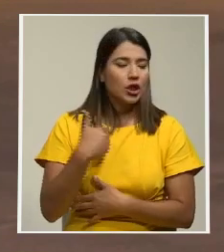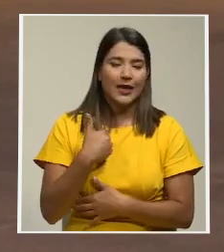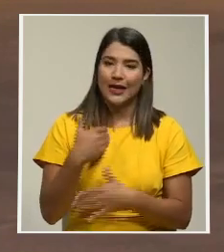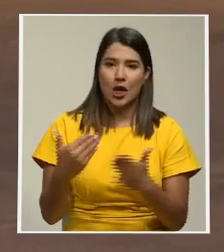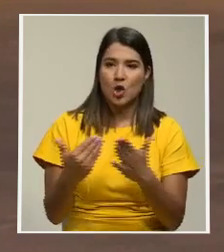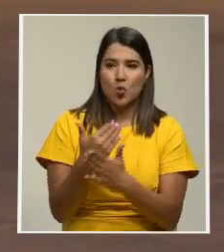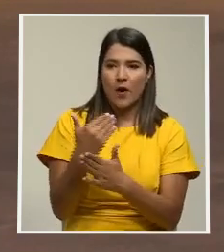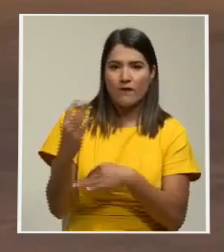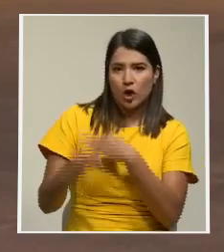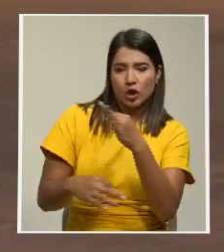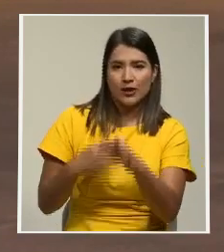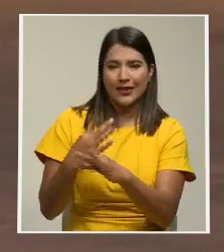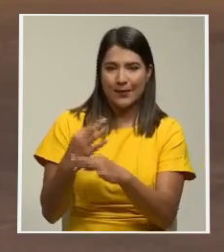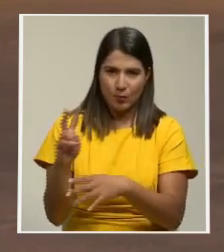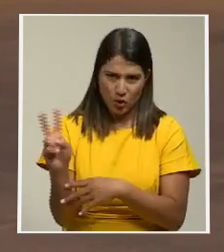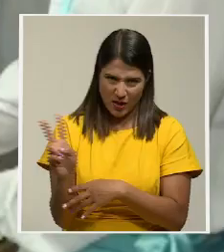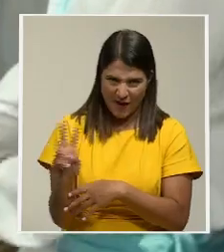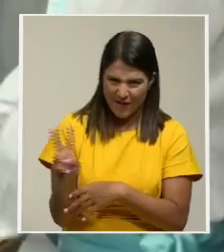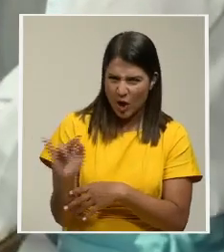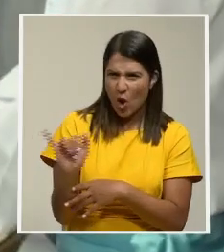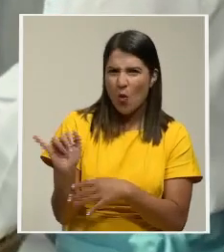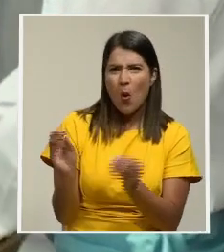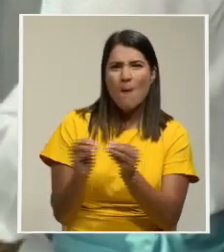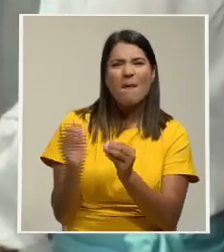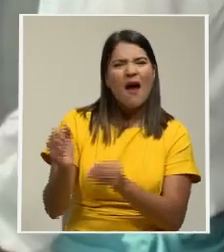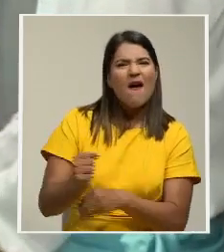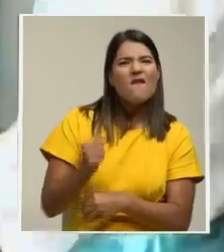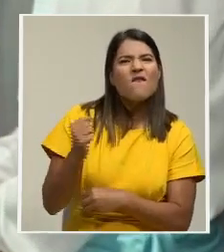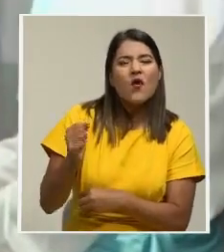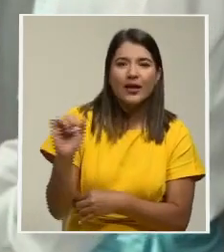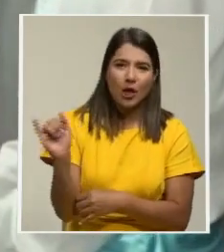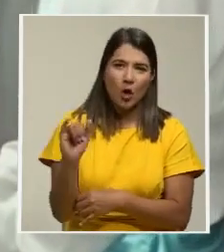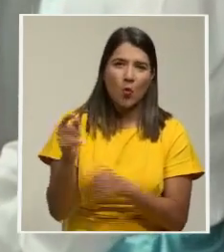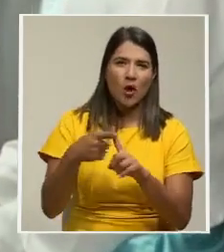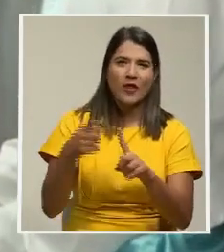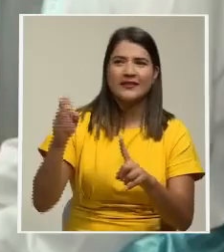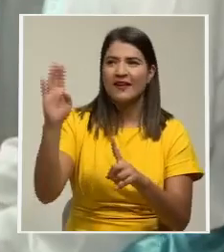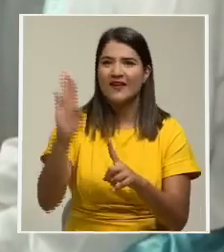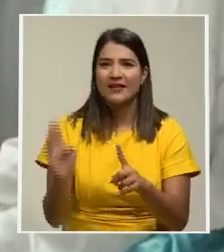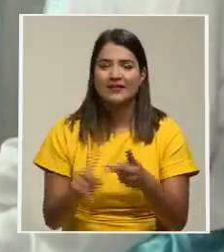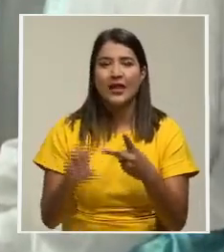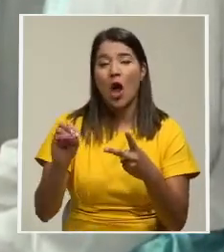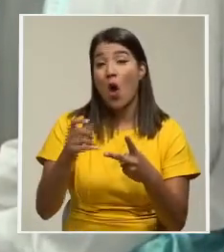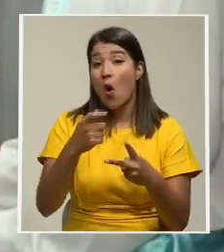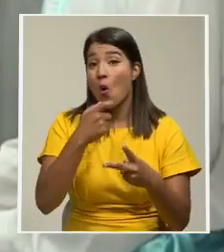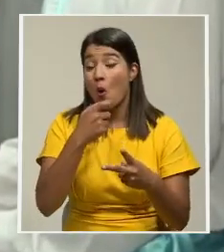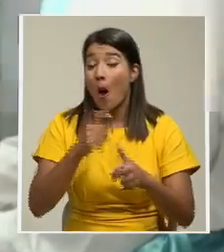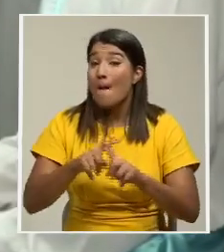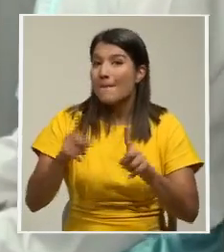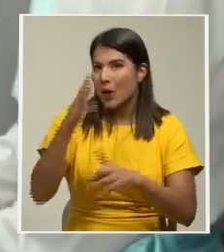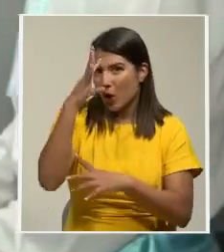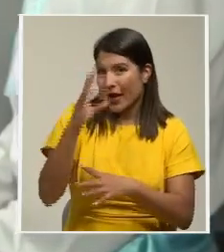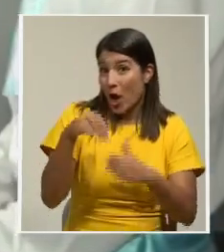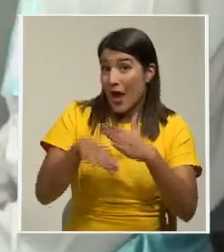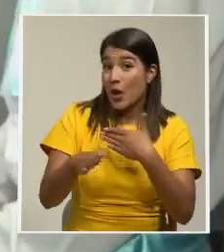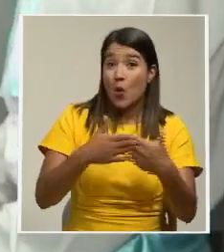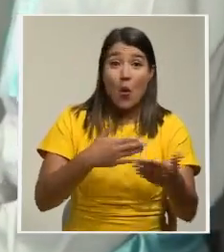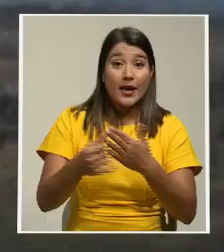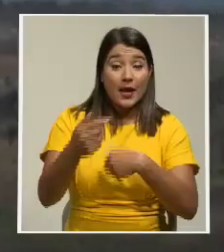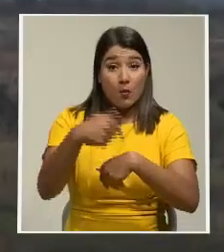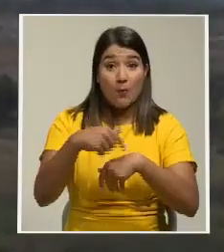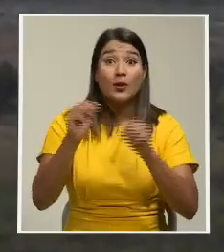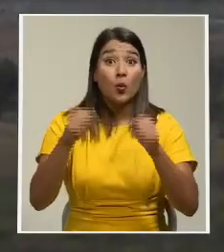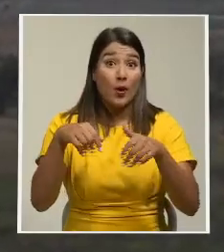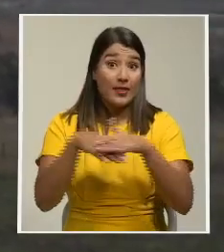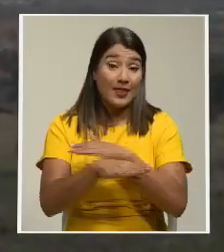que se han calificado más contagiosas como la británica o la brasileña. Sin embargo, considera que en cualquier momento podría